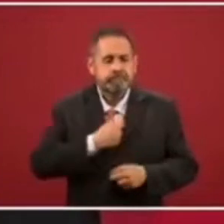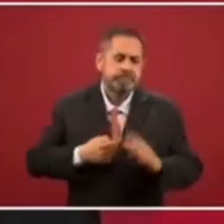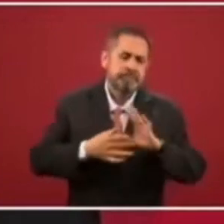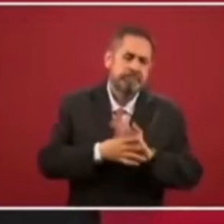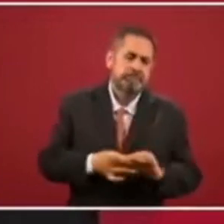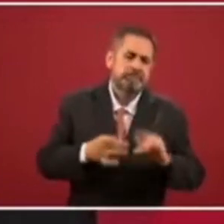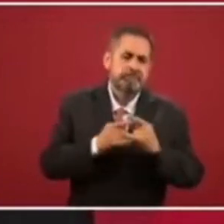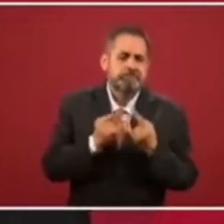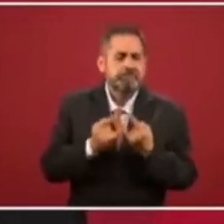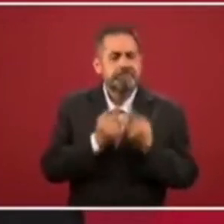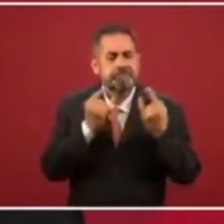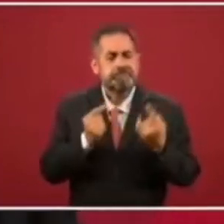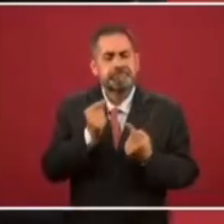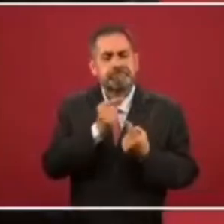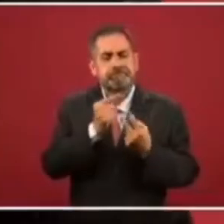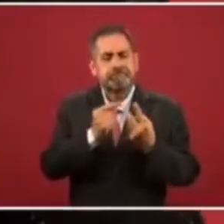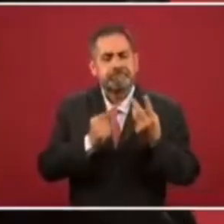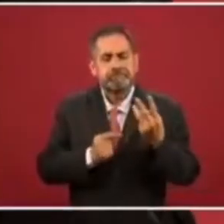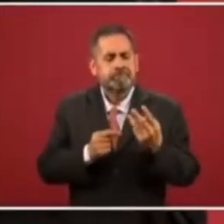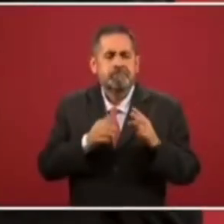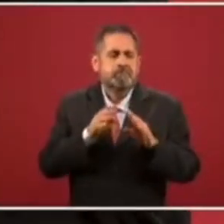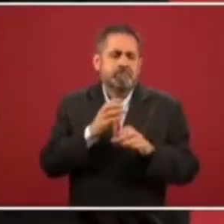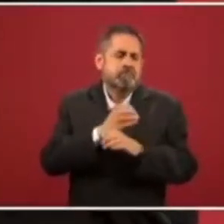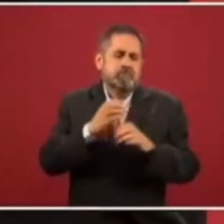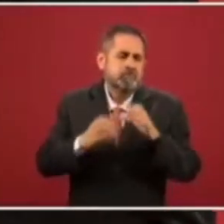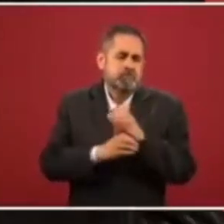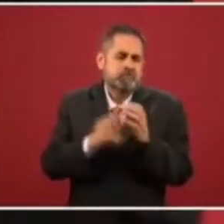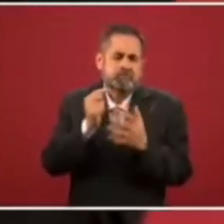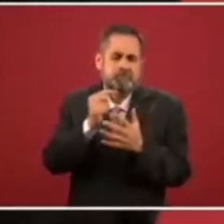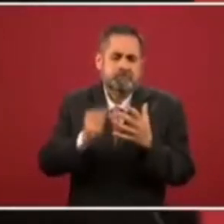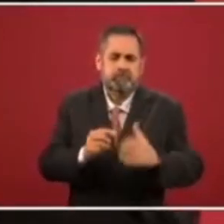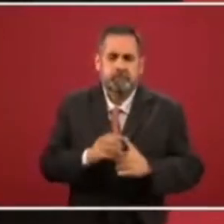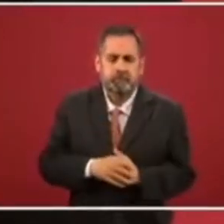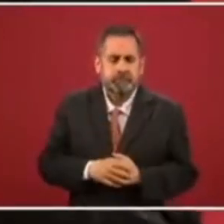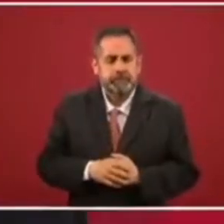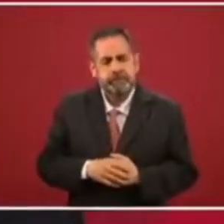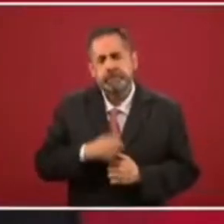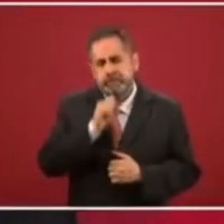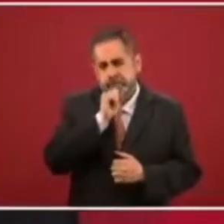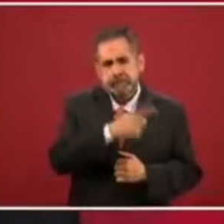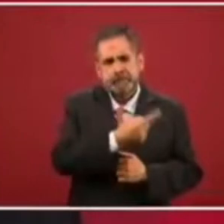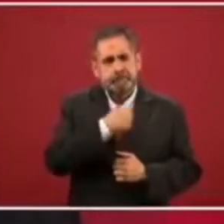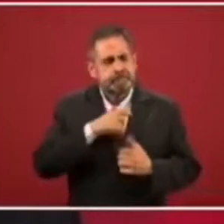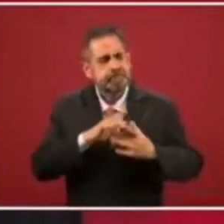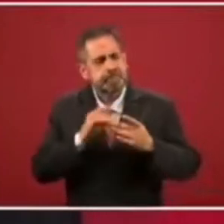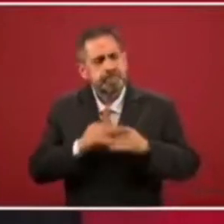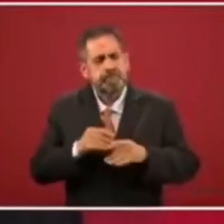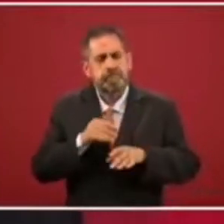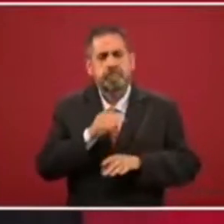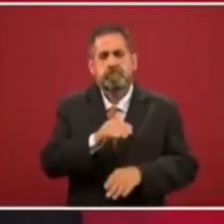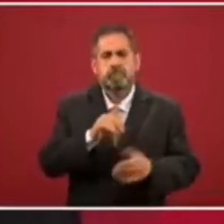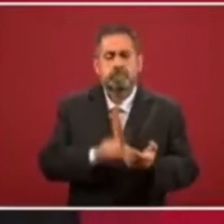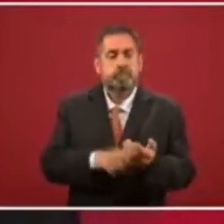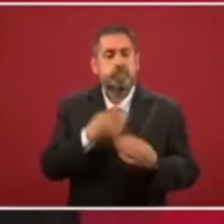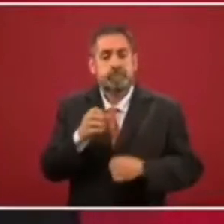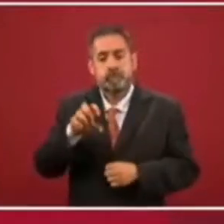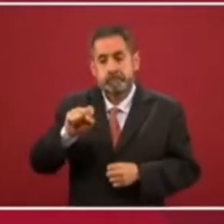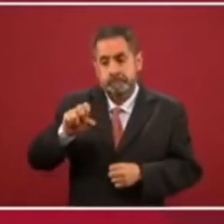platicarme sobre muchas cosas, entre otras lo del 68.